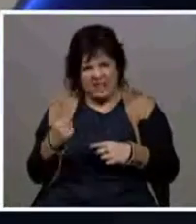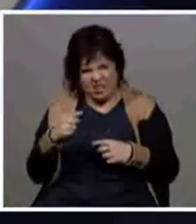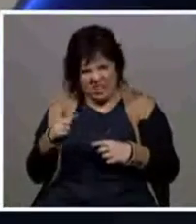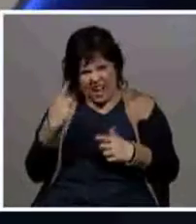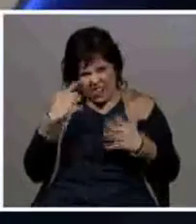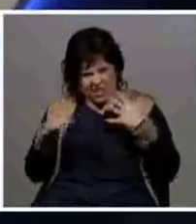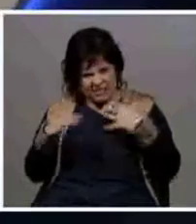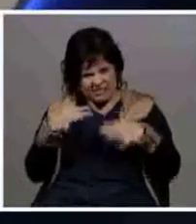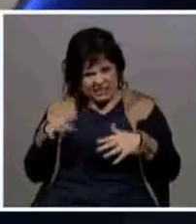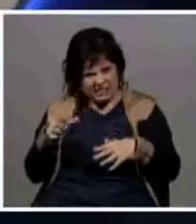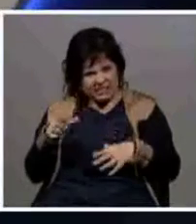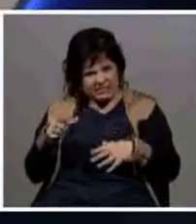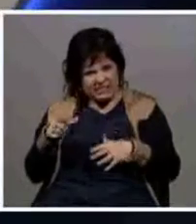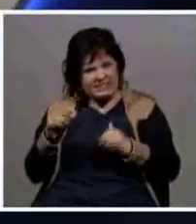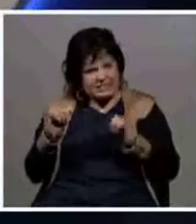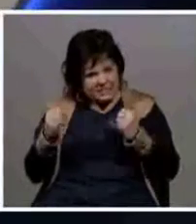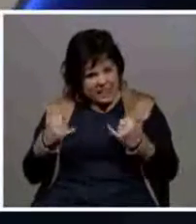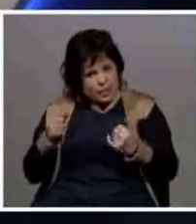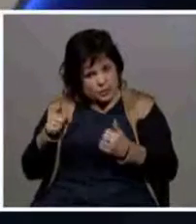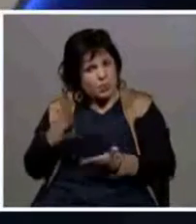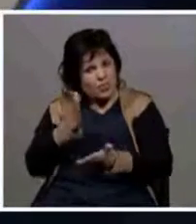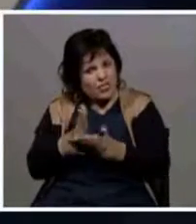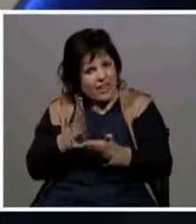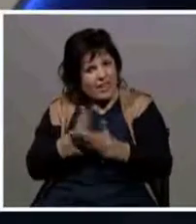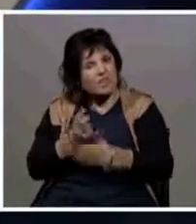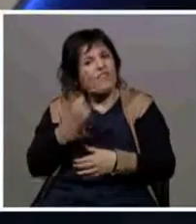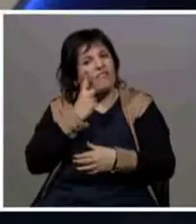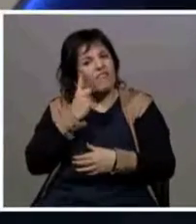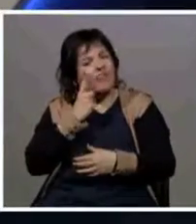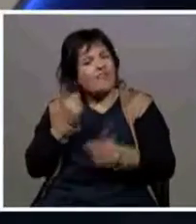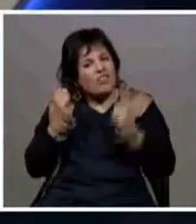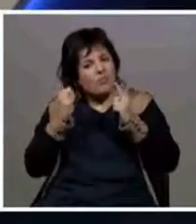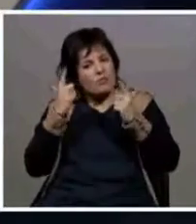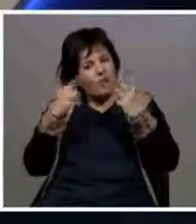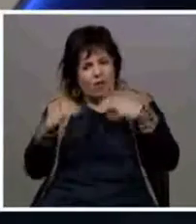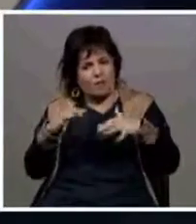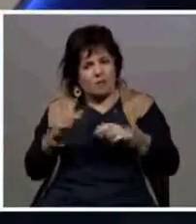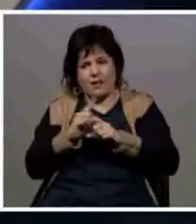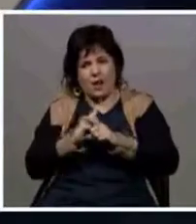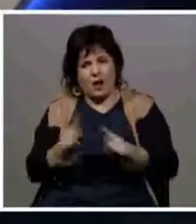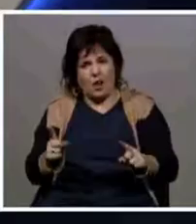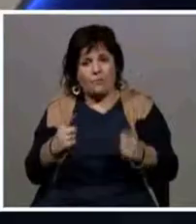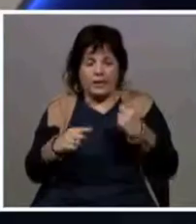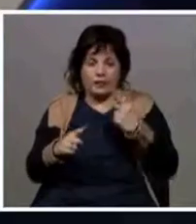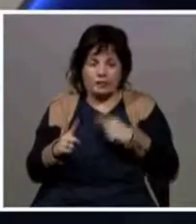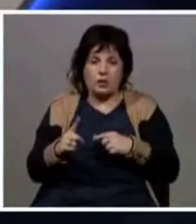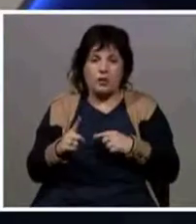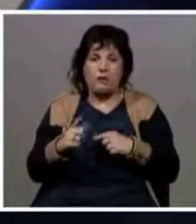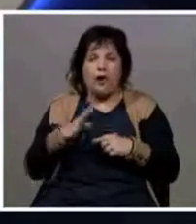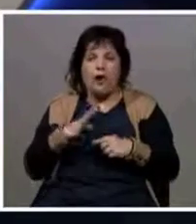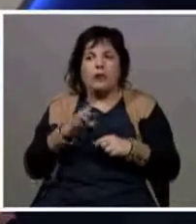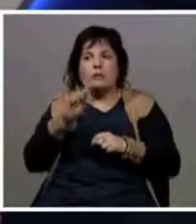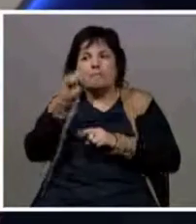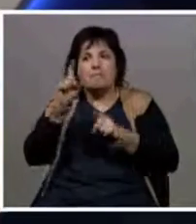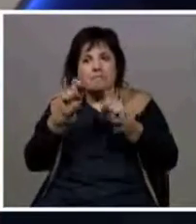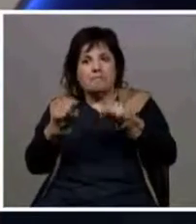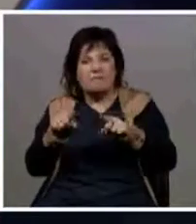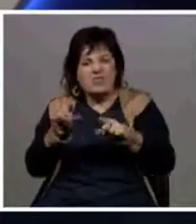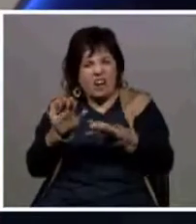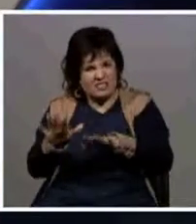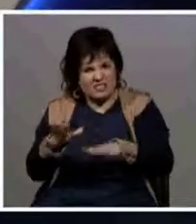adolescentes que tienen han tenido el derecho de vivir la adolescencia y en realidad tenemos un enorme signo de interrogación si estas condiciones